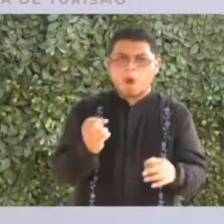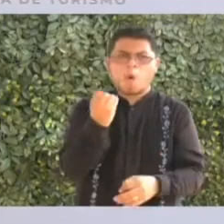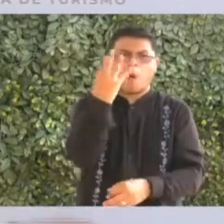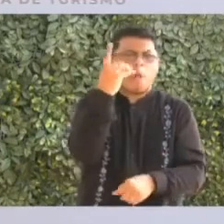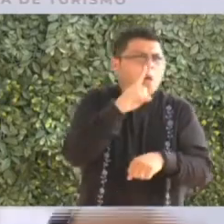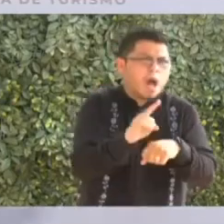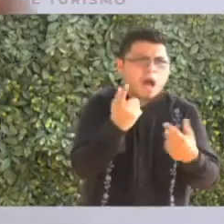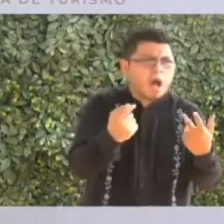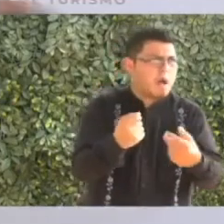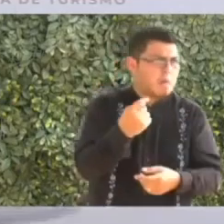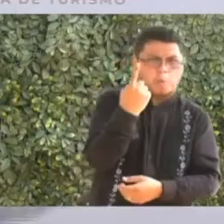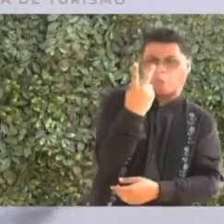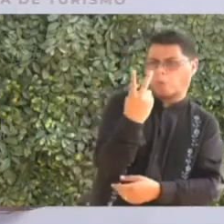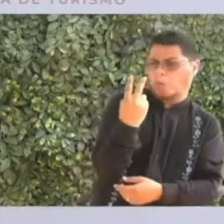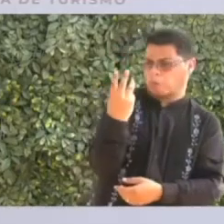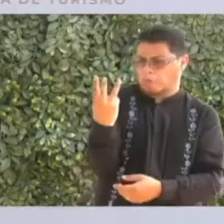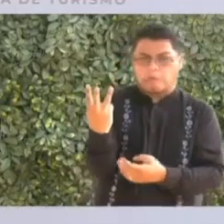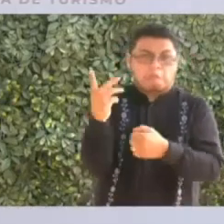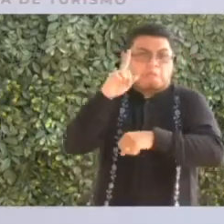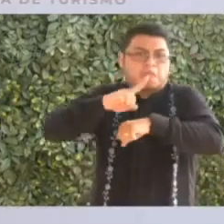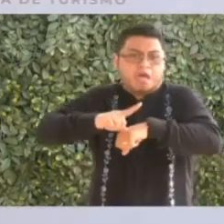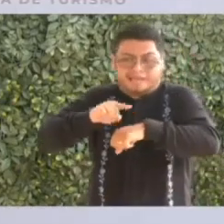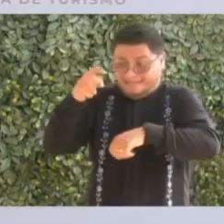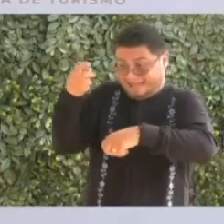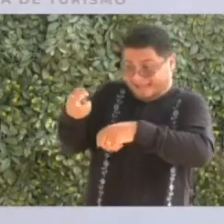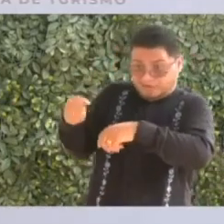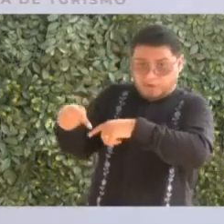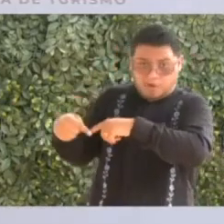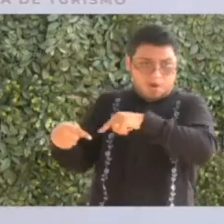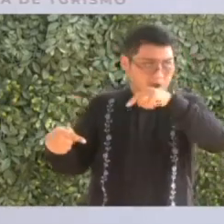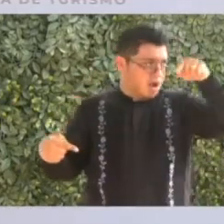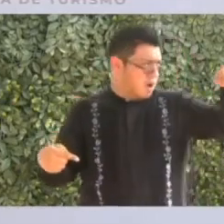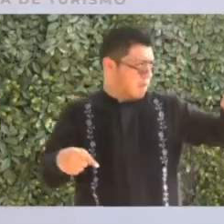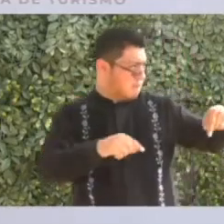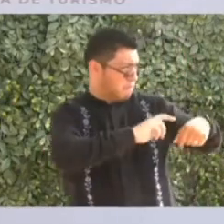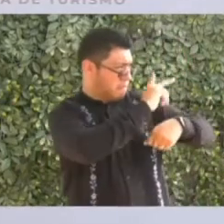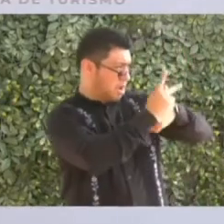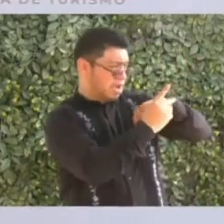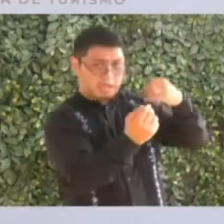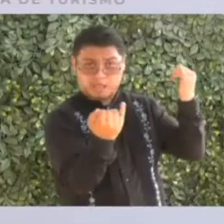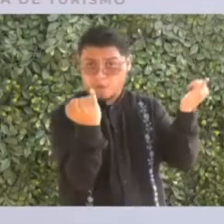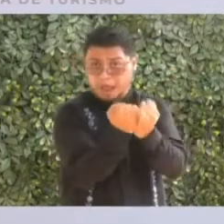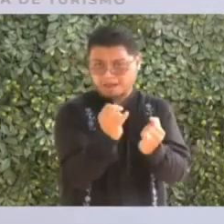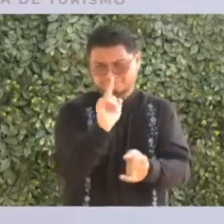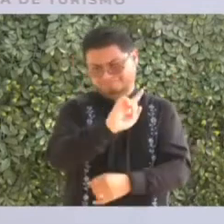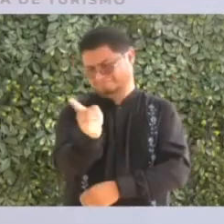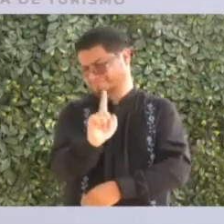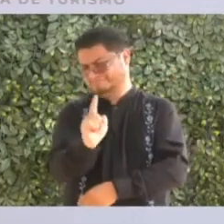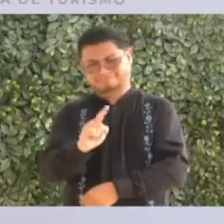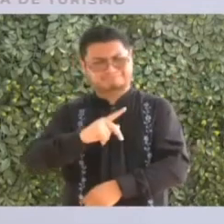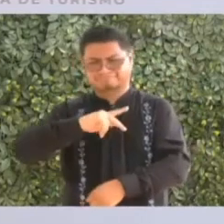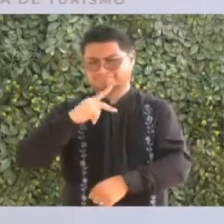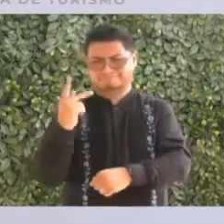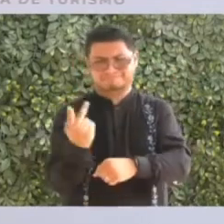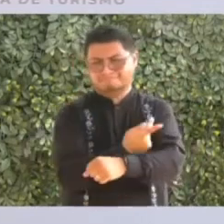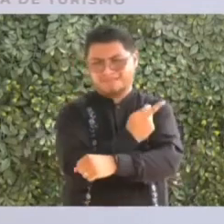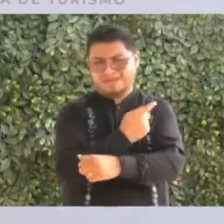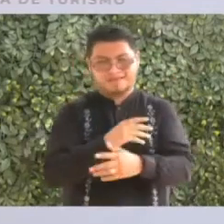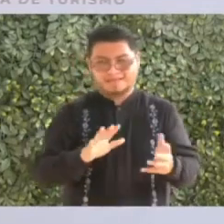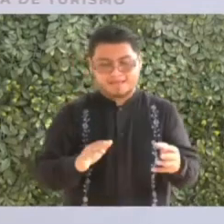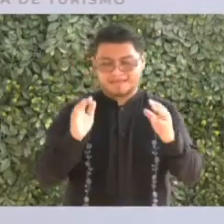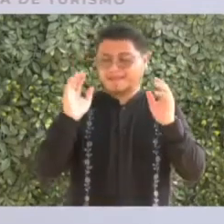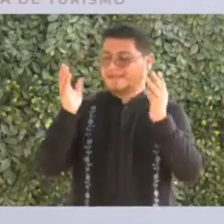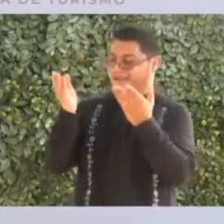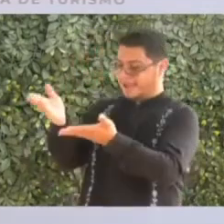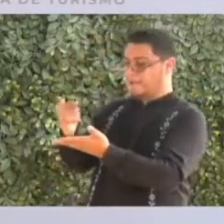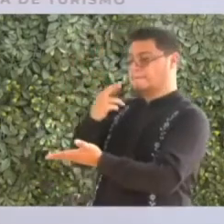tres días? Esto no pasa en otros países. Por eso, arriba los trabajadores, su